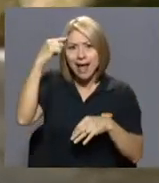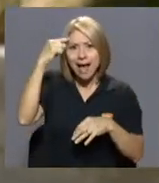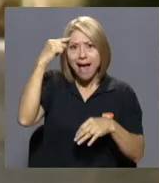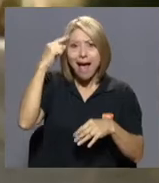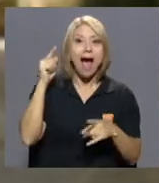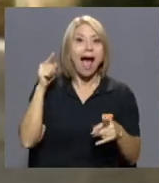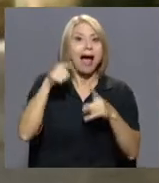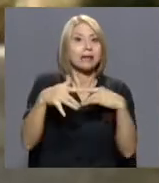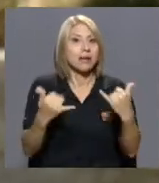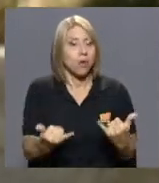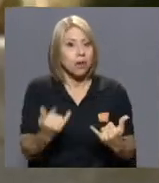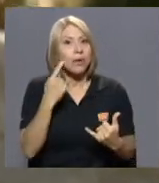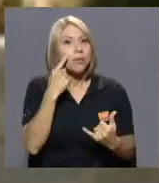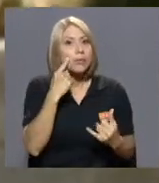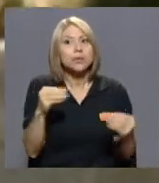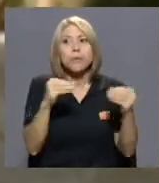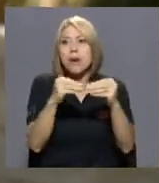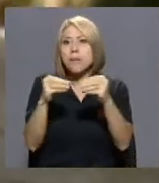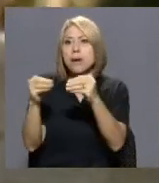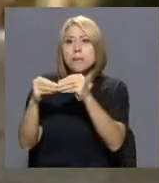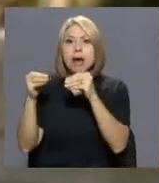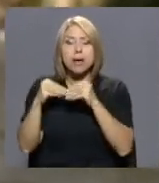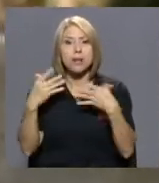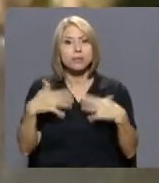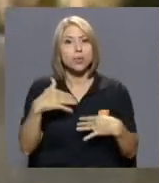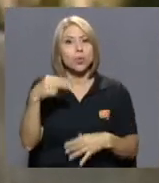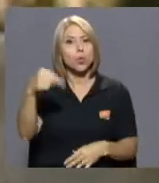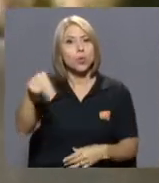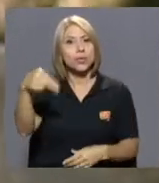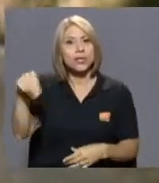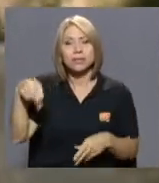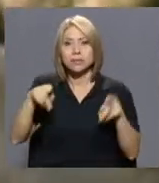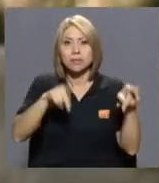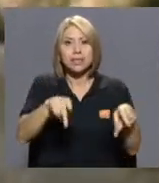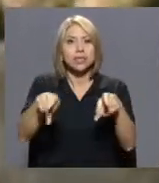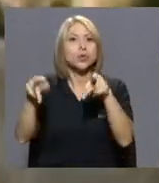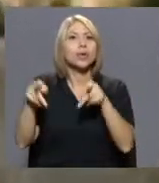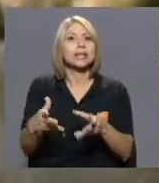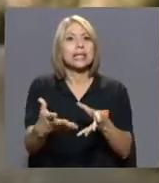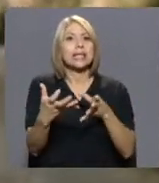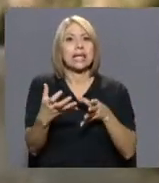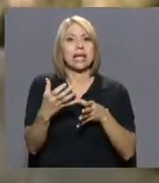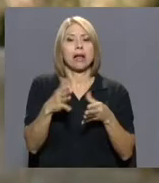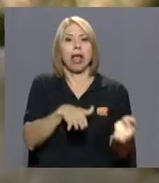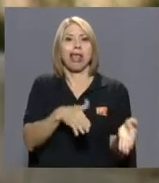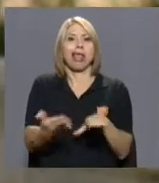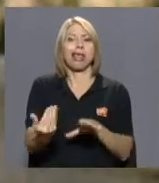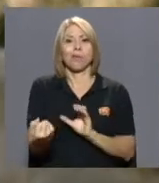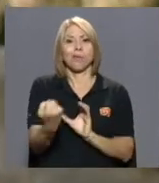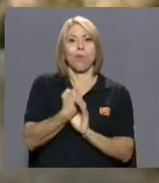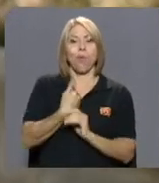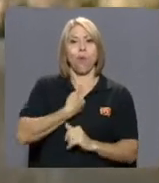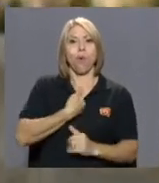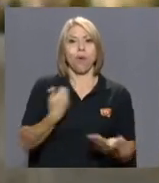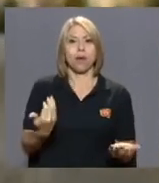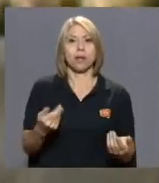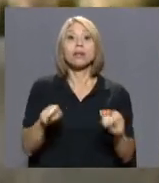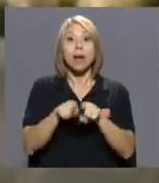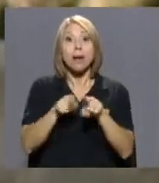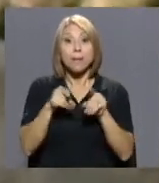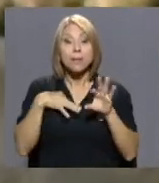hemos visto como más casos, o hemos visto más en las noticias que hay cada vez más casos de lo que son suicidios, ¿verdad? De hecho, mi familia también lo